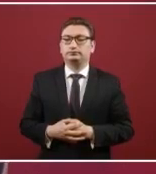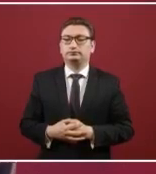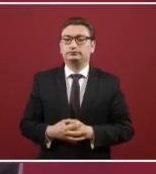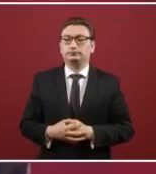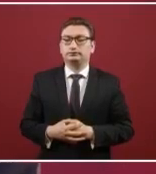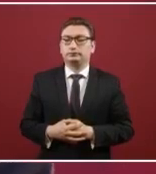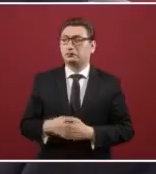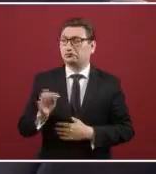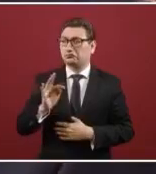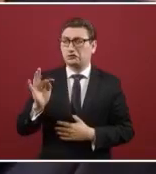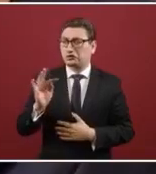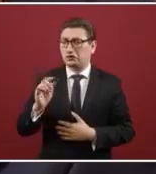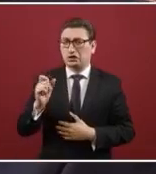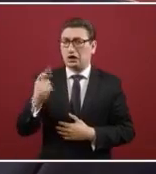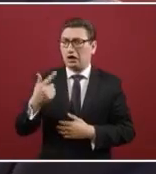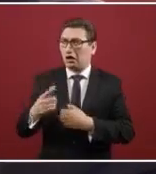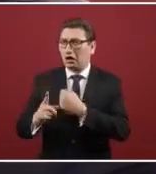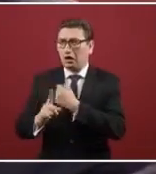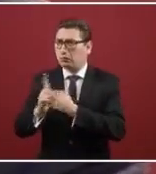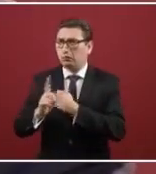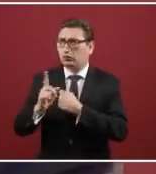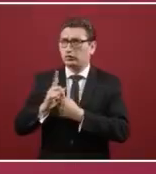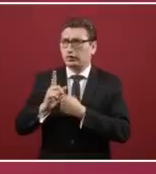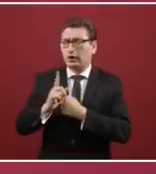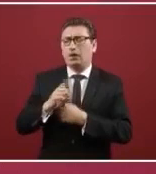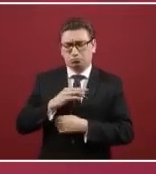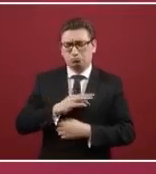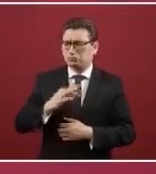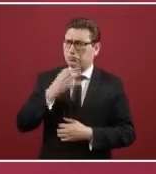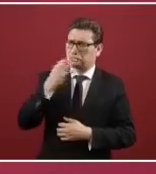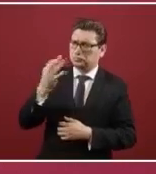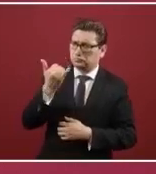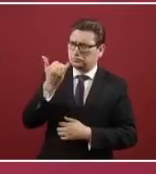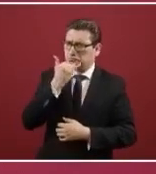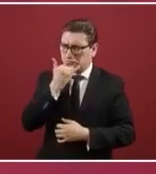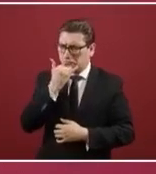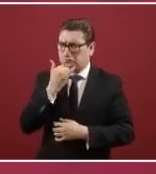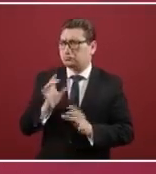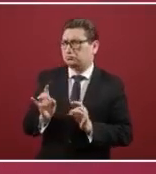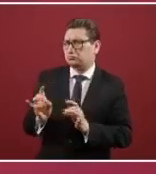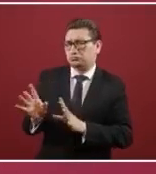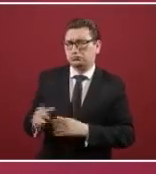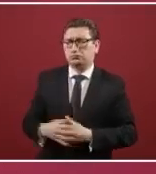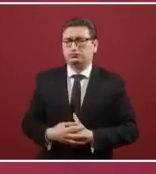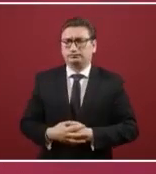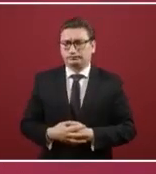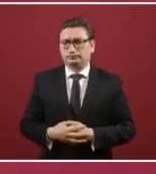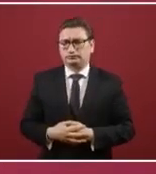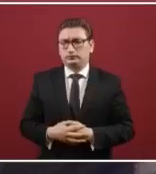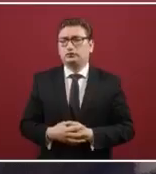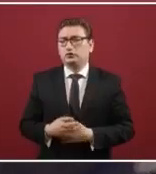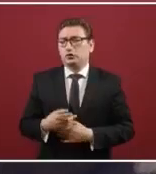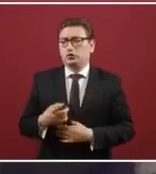una infracción, ofrecer las disculpas que se requieran.